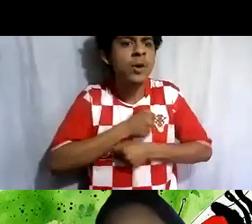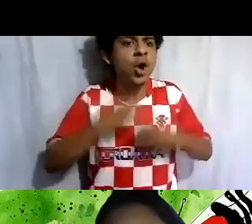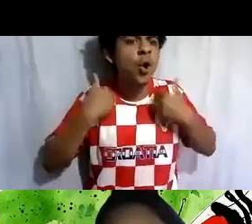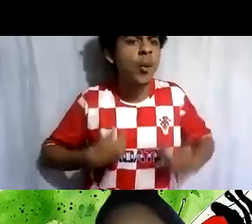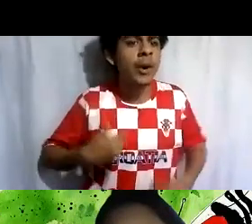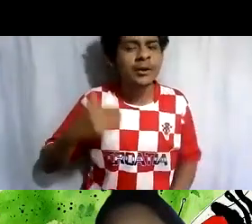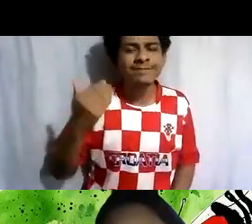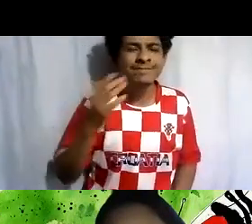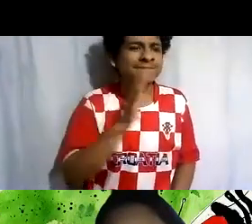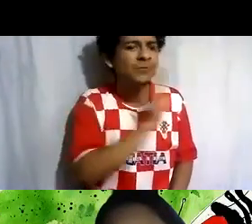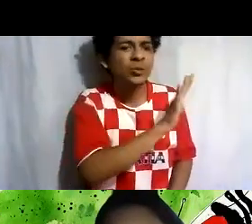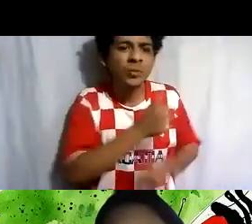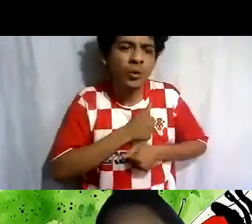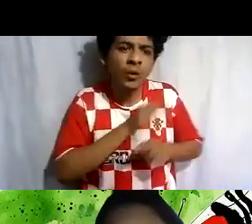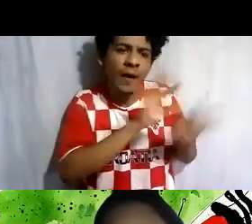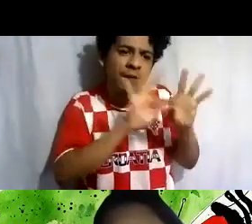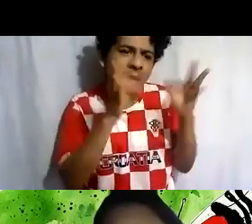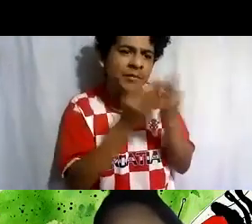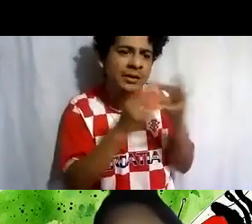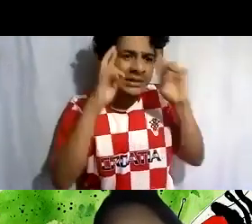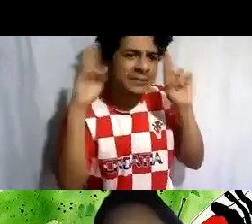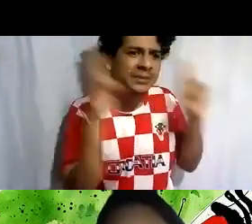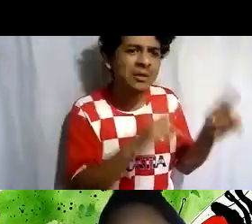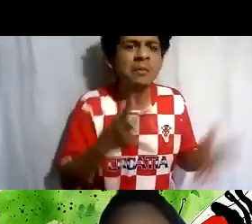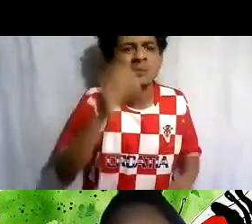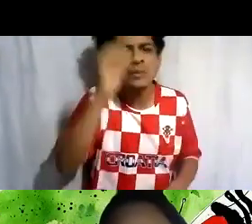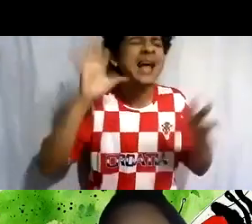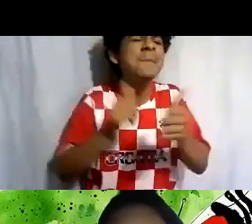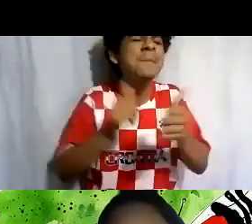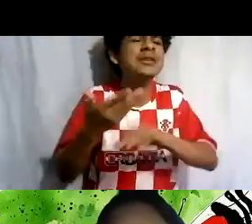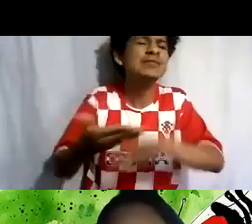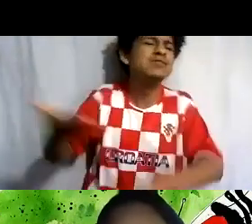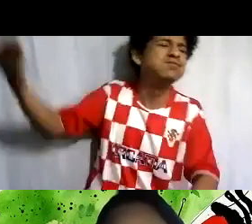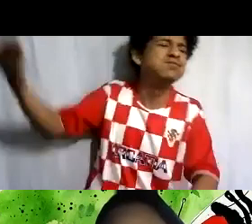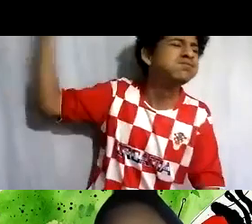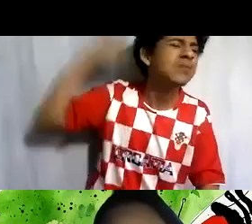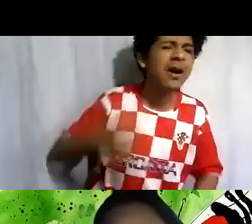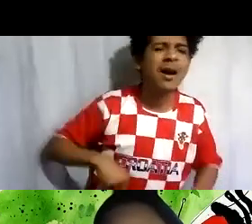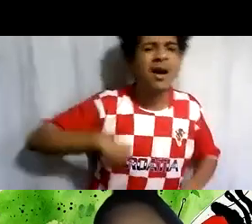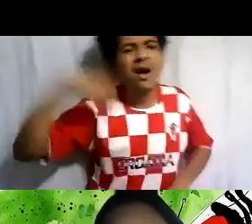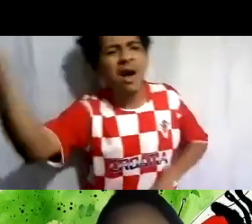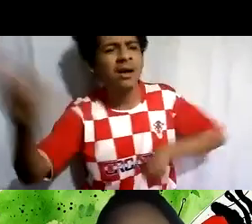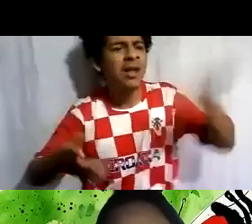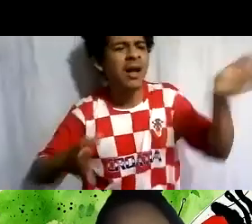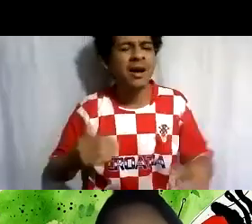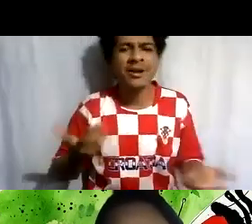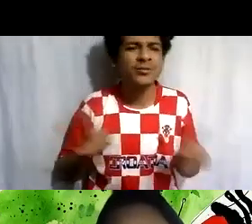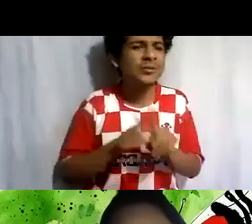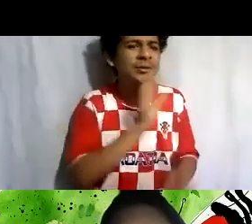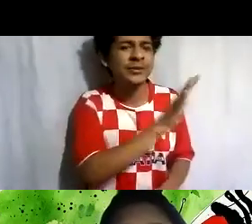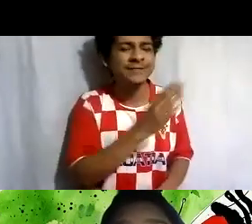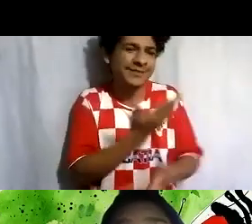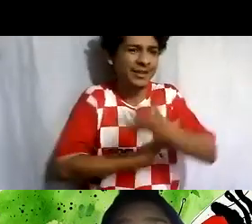fue adoptado por esa familia. Y también la muchacha fue a parar con la familia de su violador.